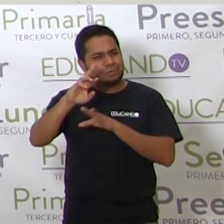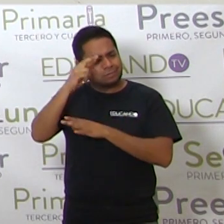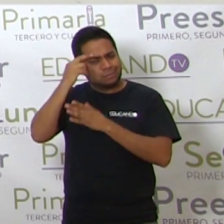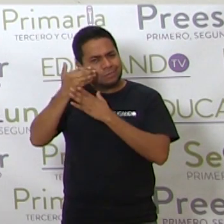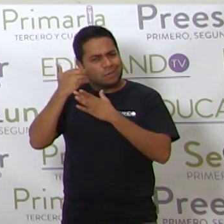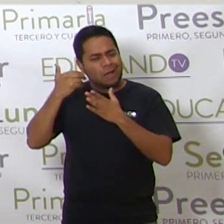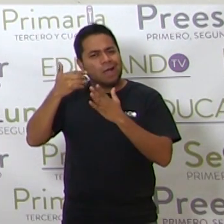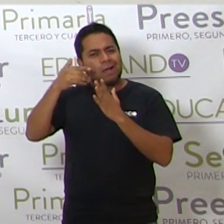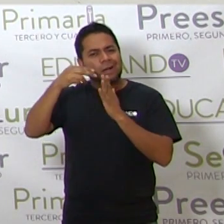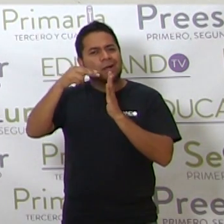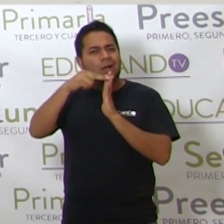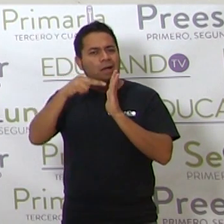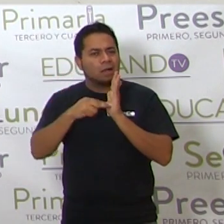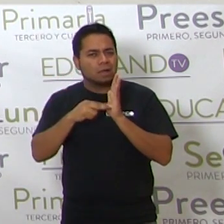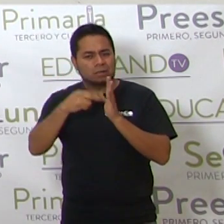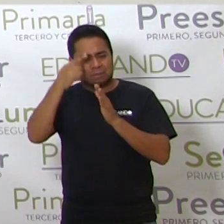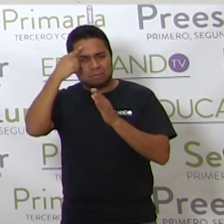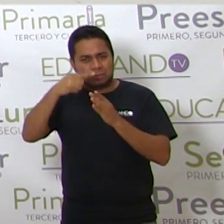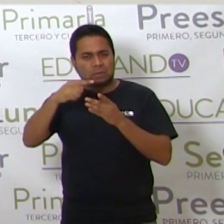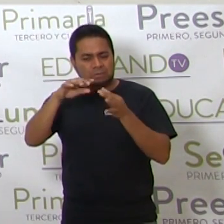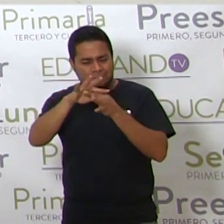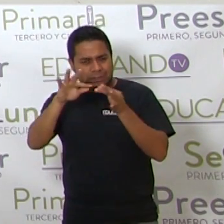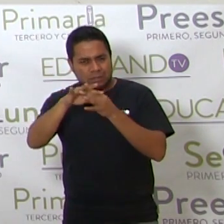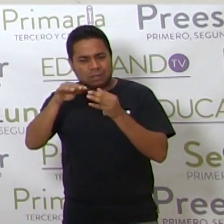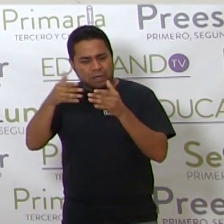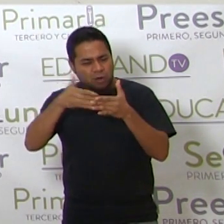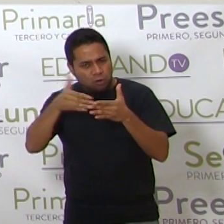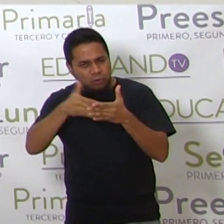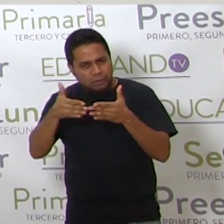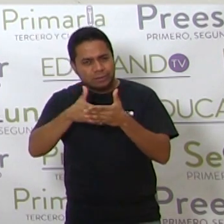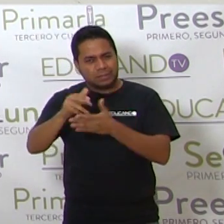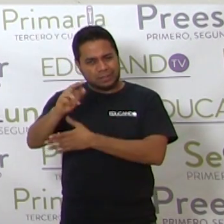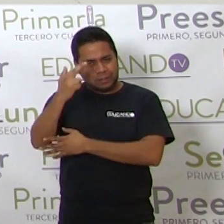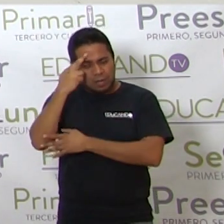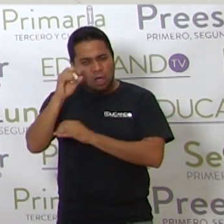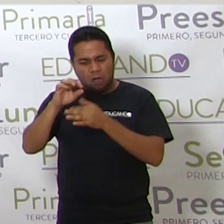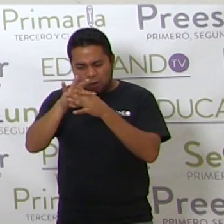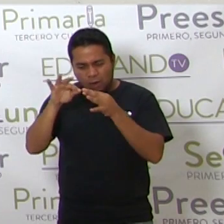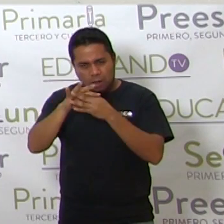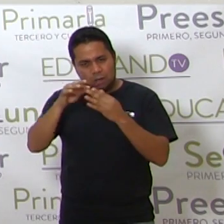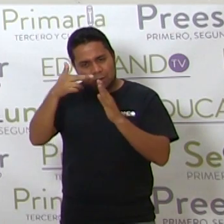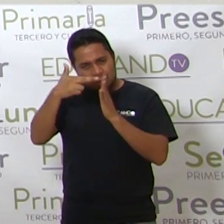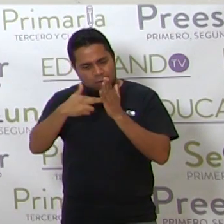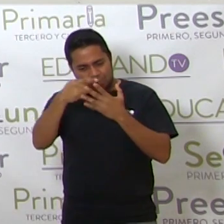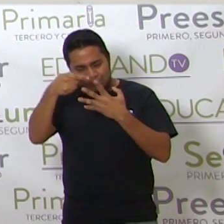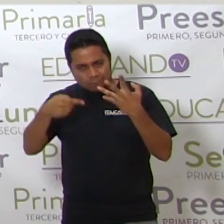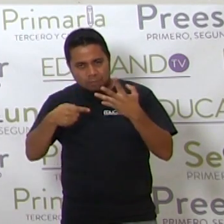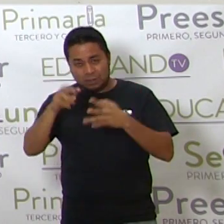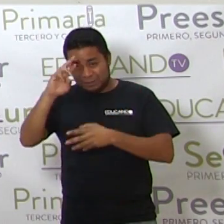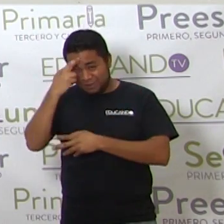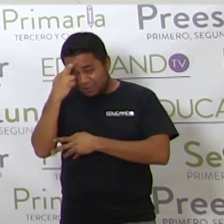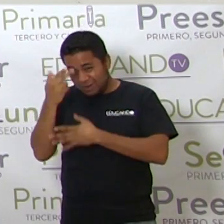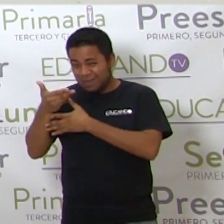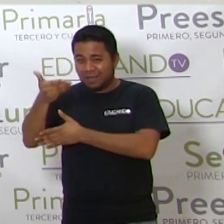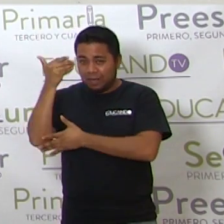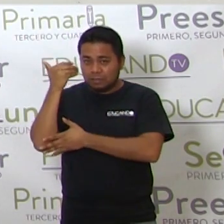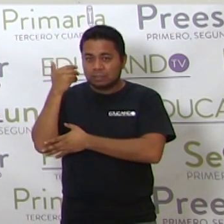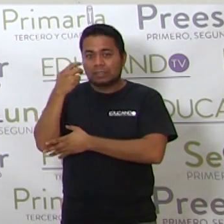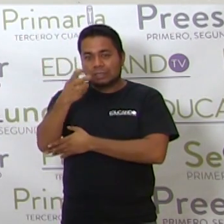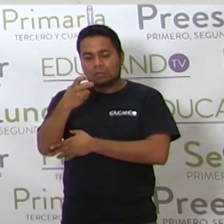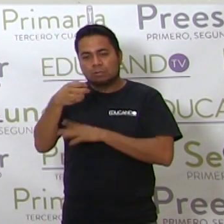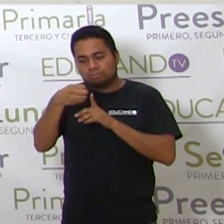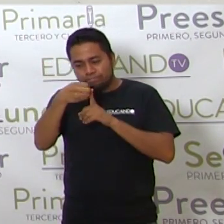recuerdas el instructivo tiene pasos a seguir y lleva un orden también así también